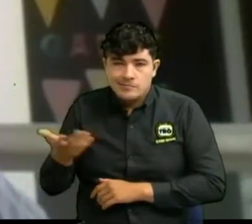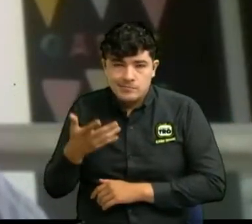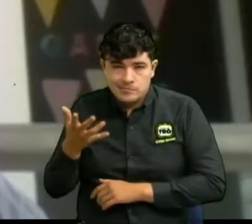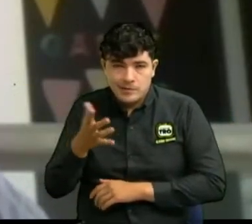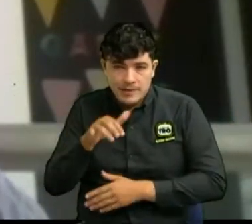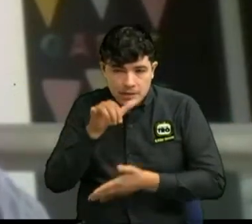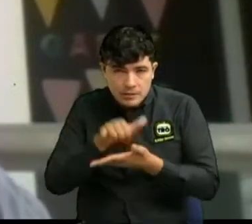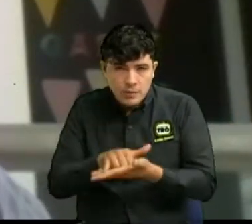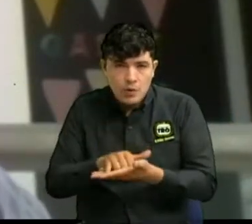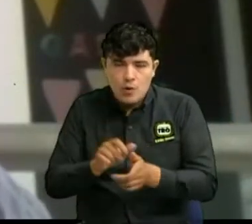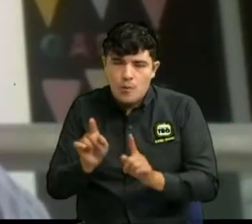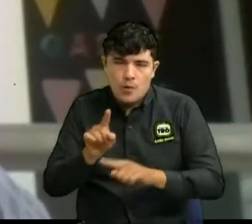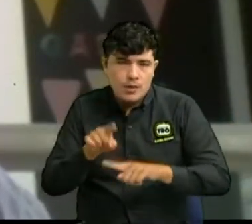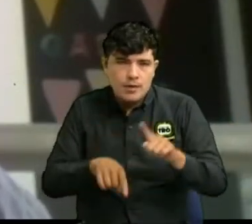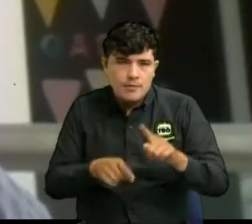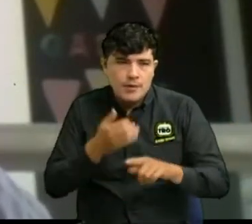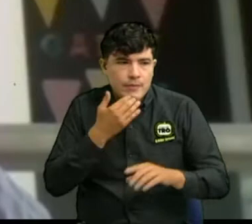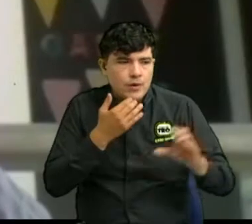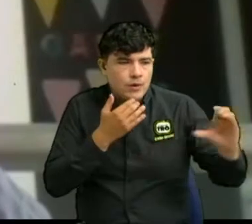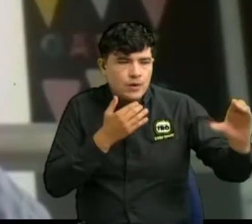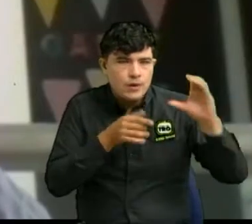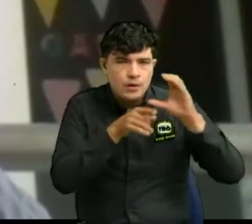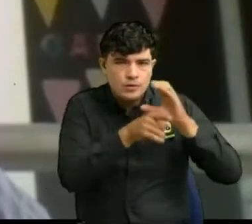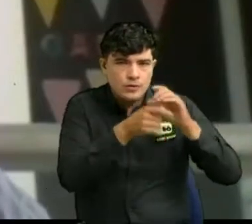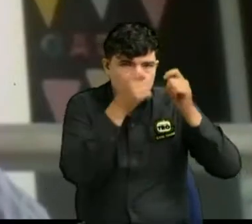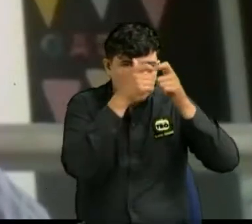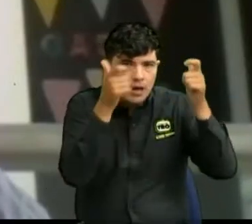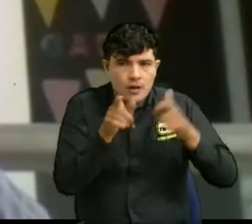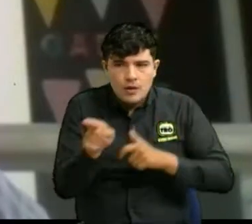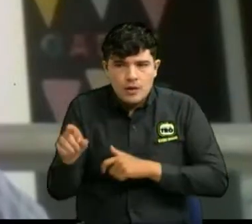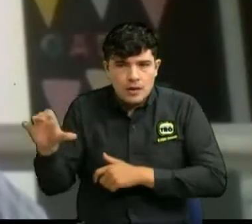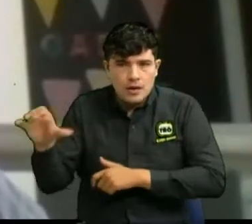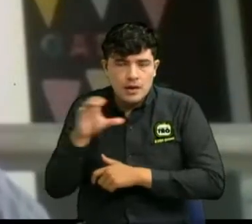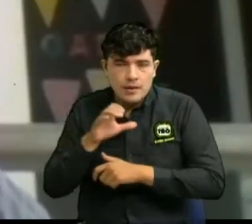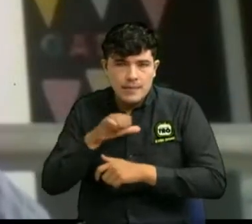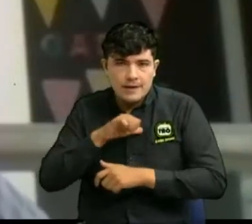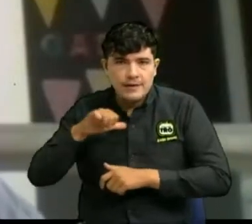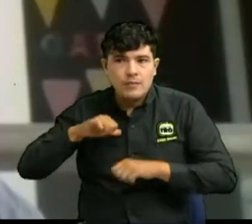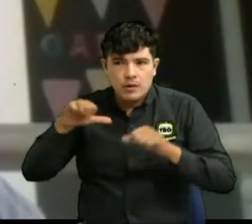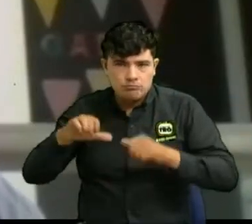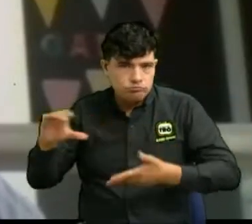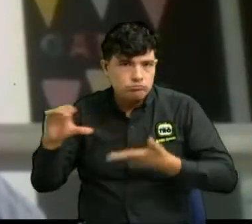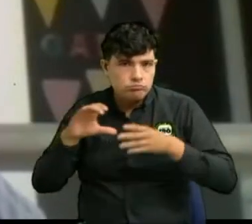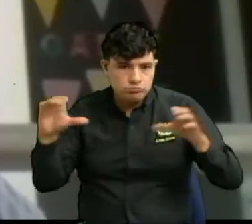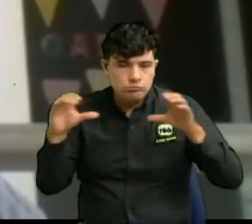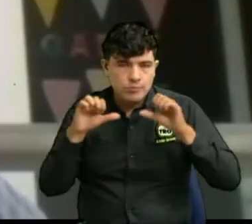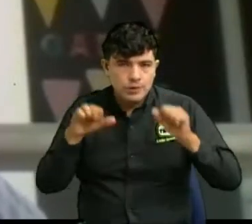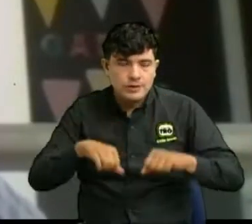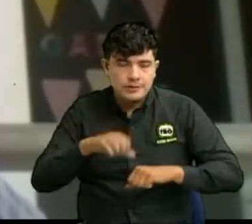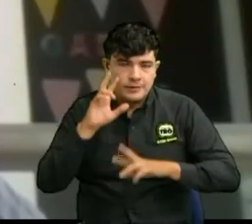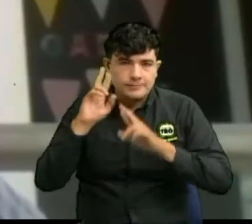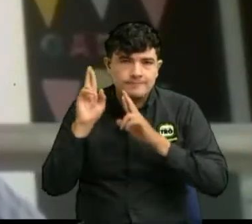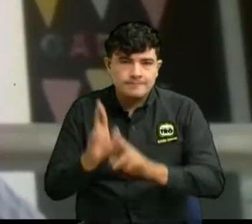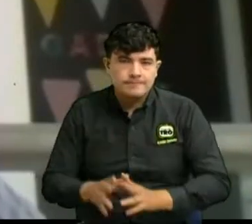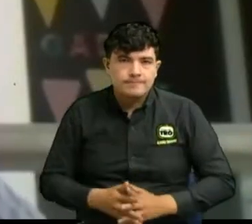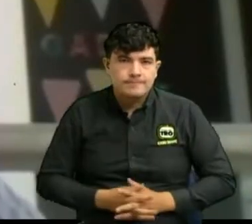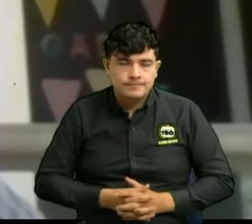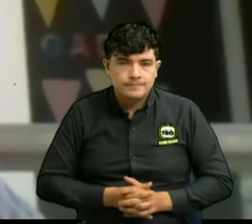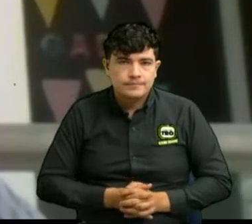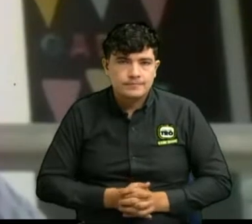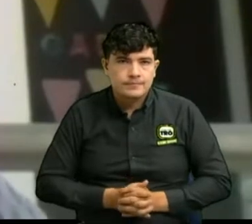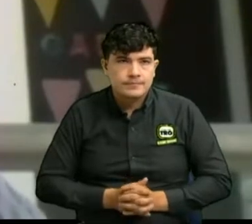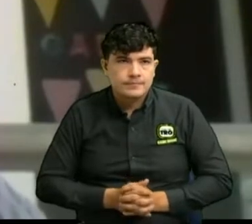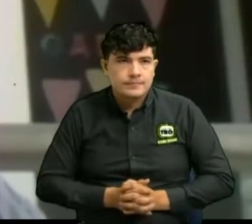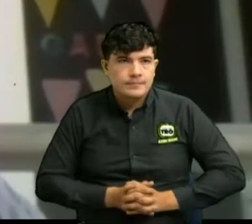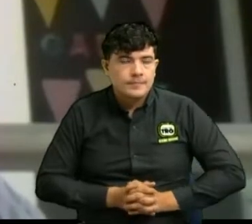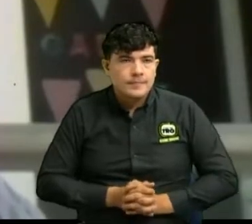querido sostener? Que como Colpensiones es una entidad pública que paga la pensión, entonces en algunas